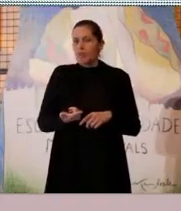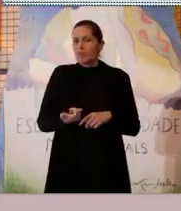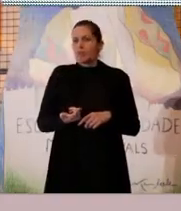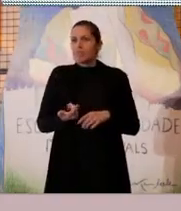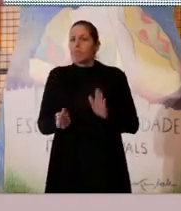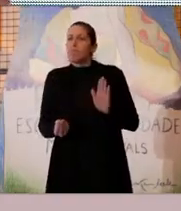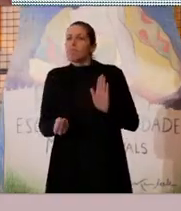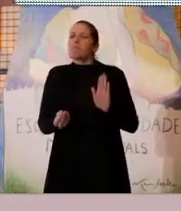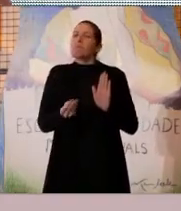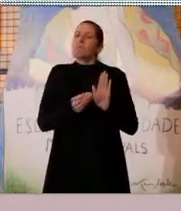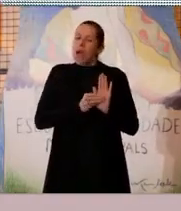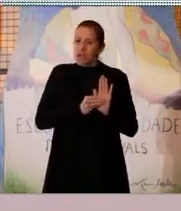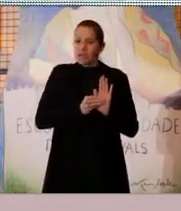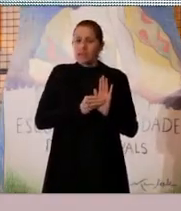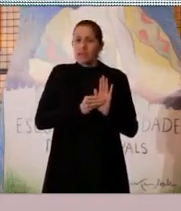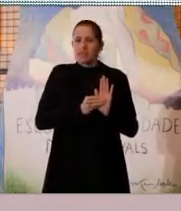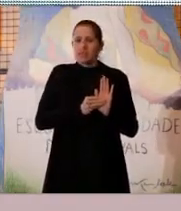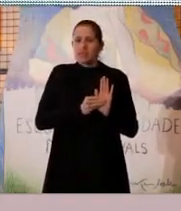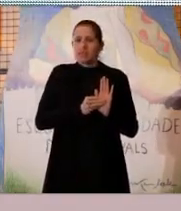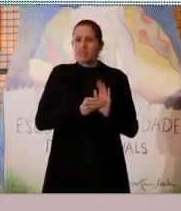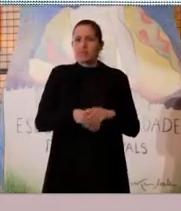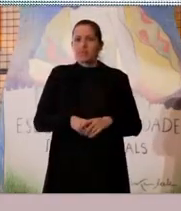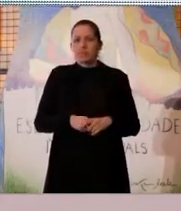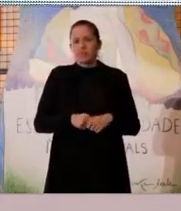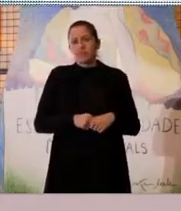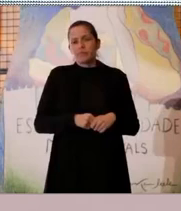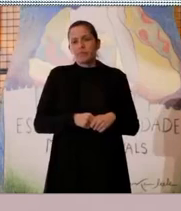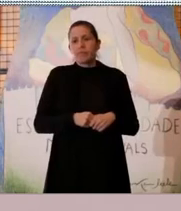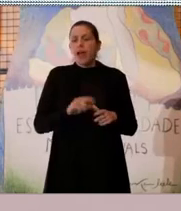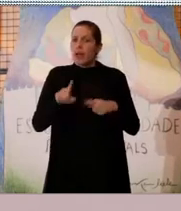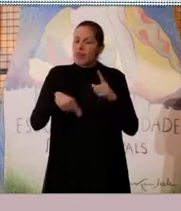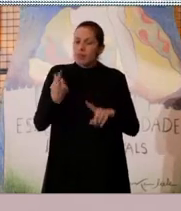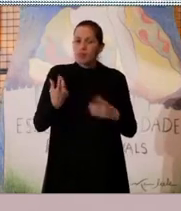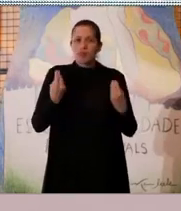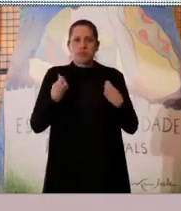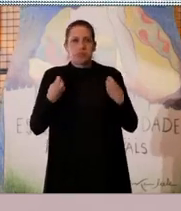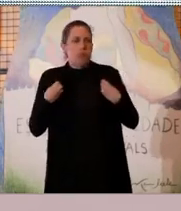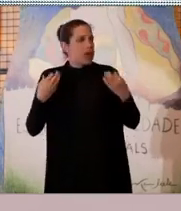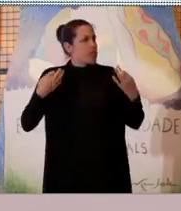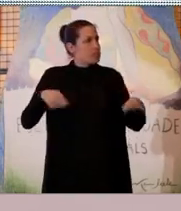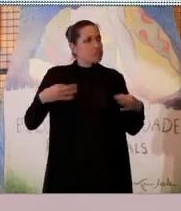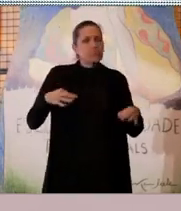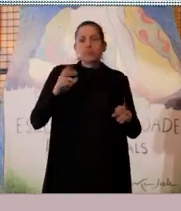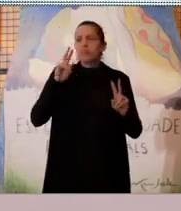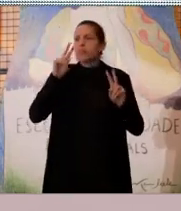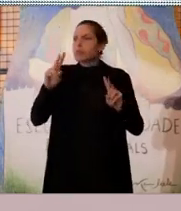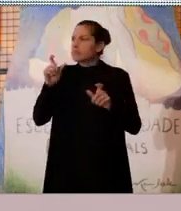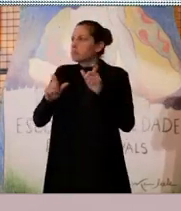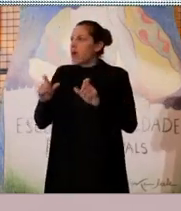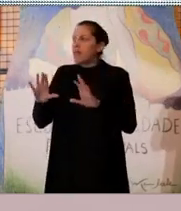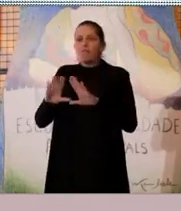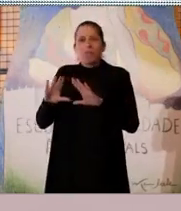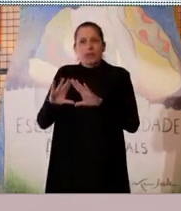yo si no se piensa tal No pero luego resulta que te encuentras en la vida cotidiana con gente que es feminista que sí